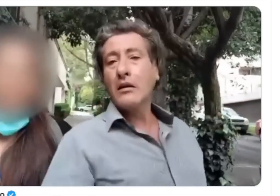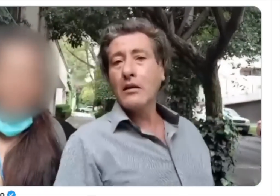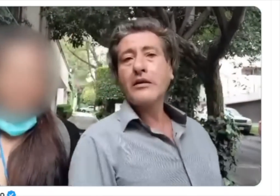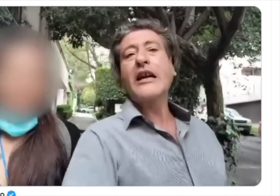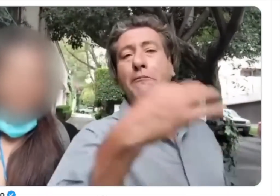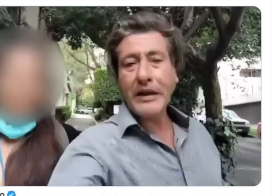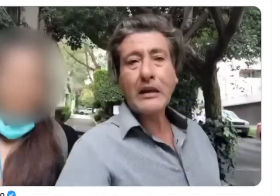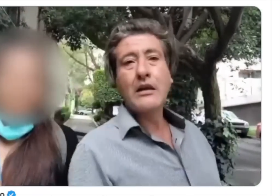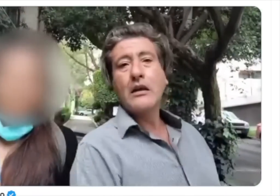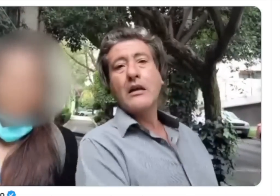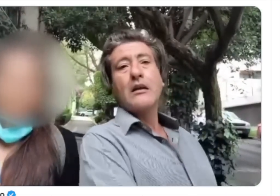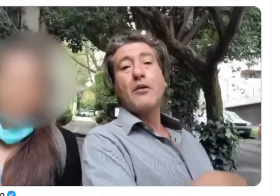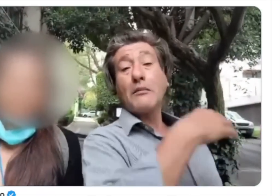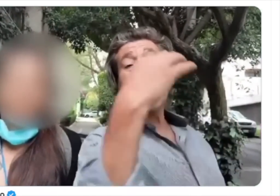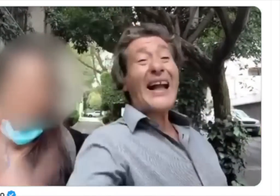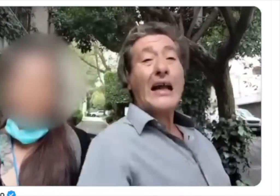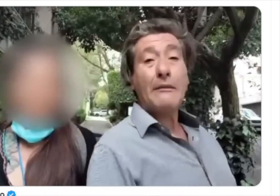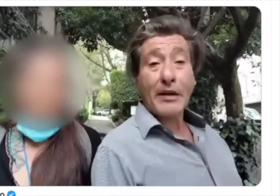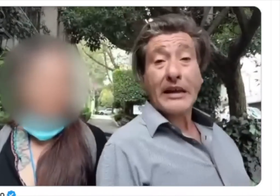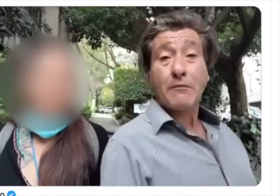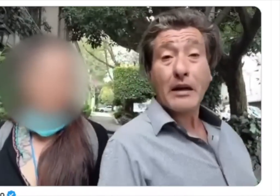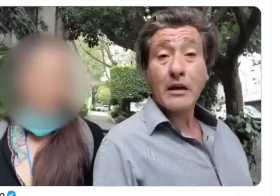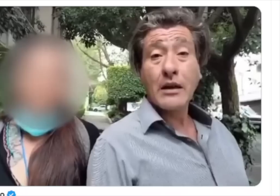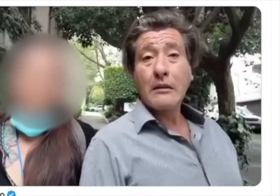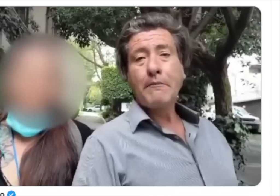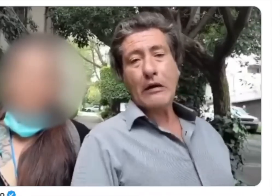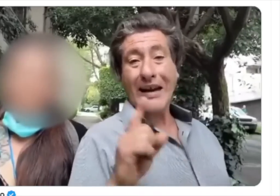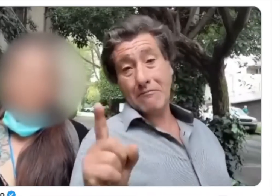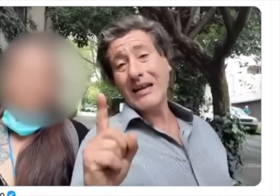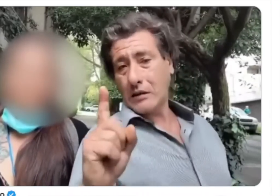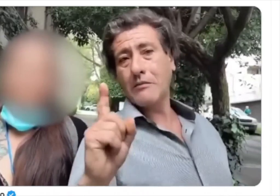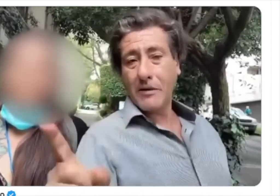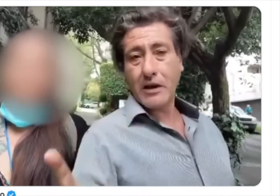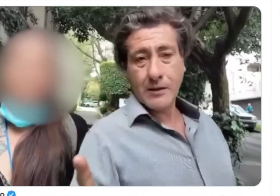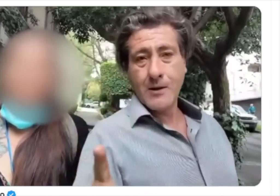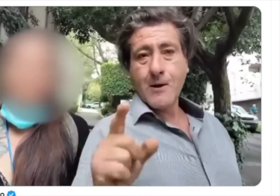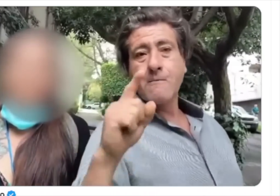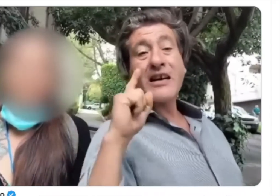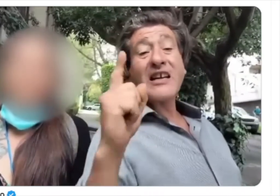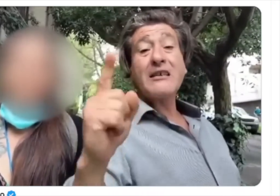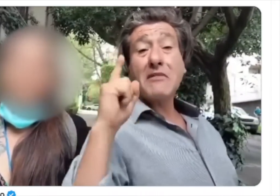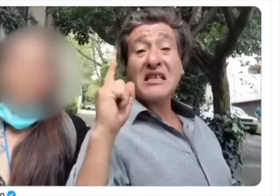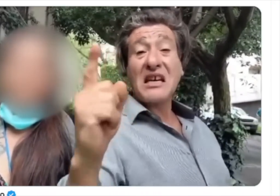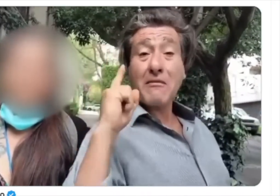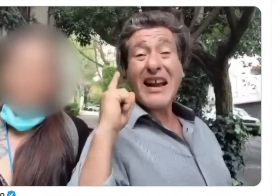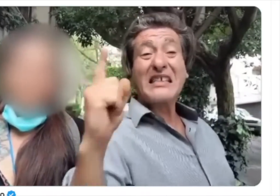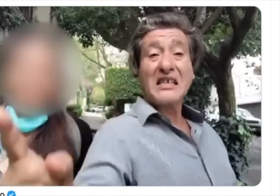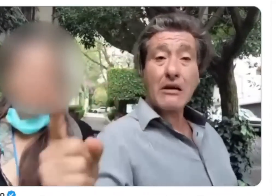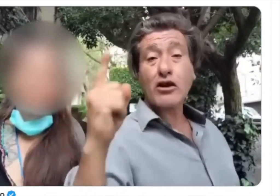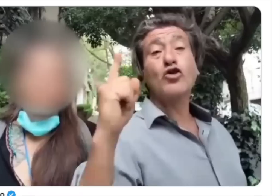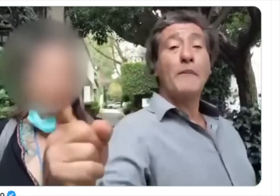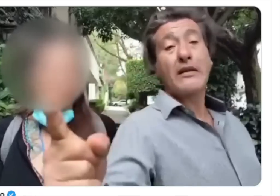el PAN, ni el PRI. Porque me caga el PRI y el PAN. Pero jamás en mi vida voy a dejar que ese